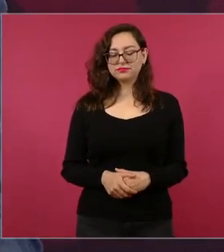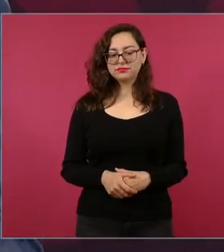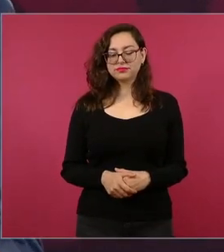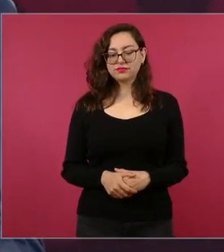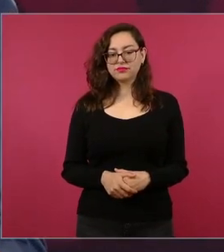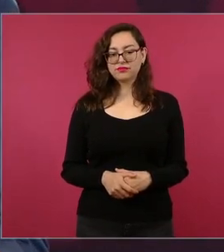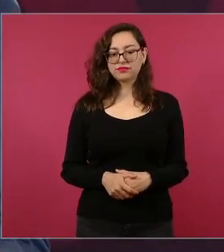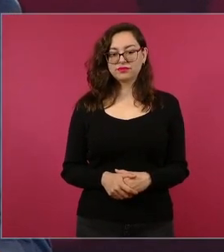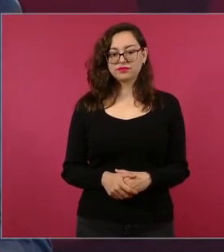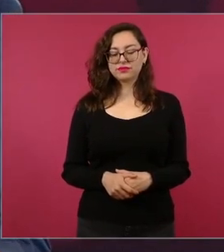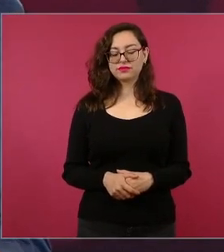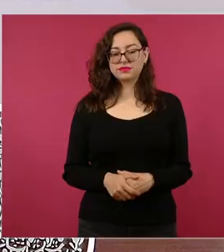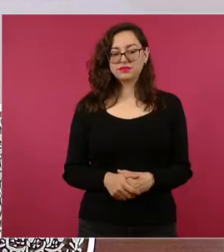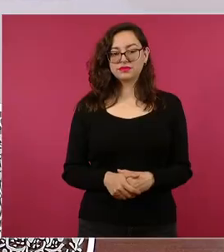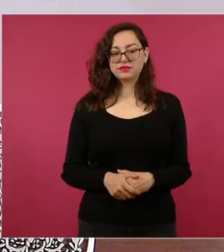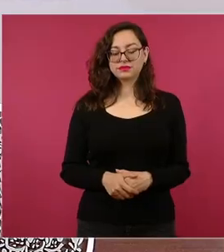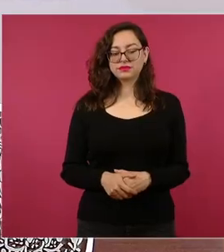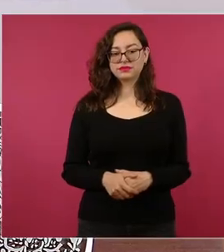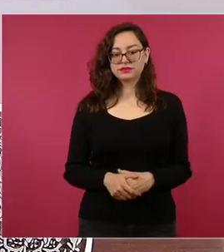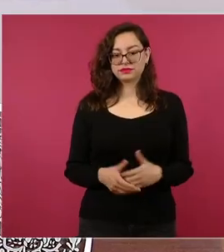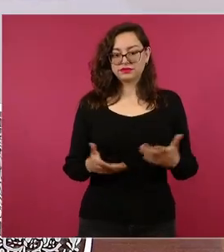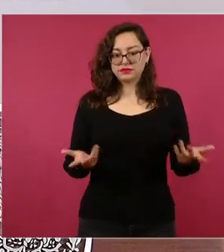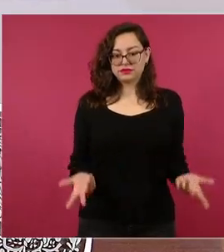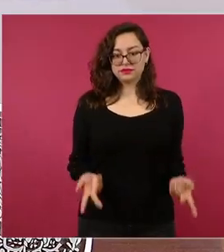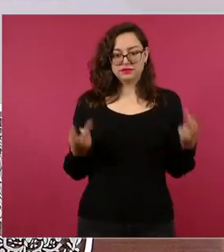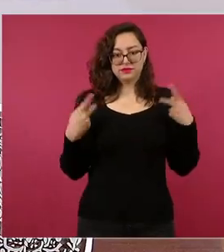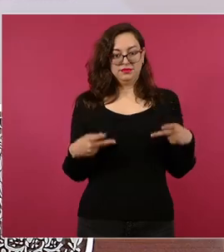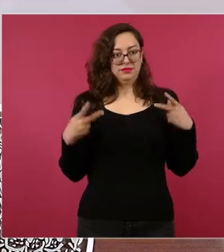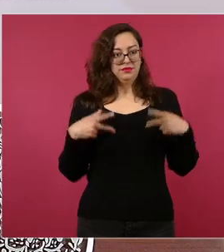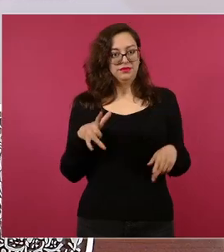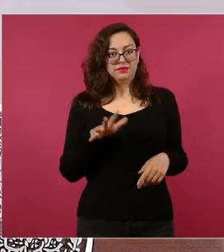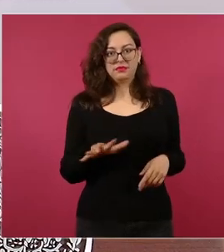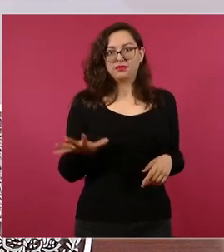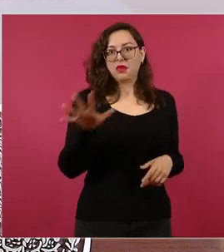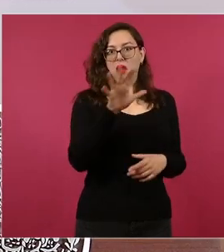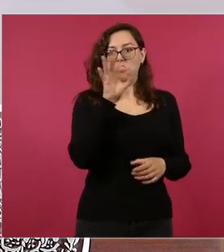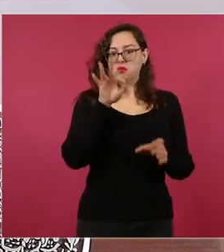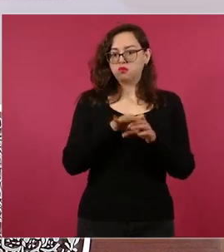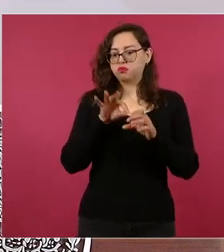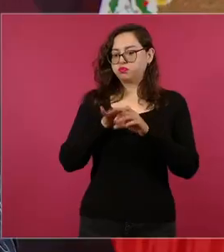lo eligieron, lo nombraron para eso.